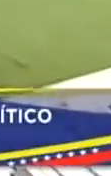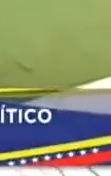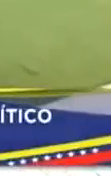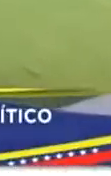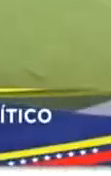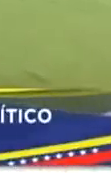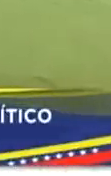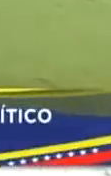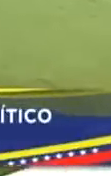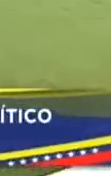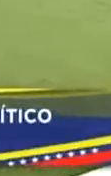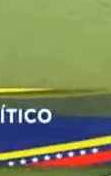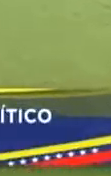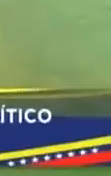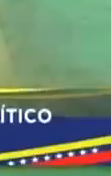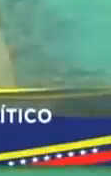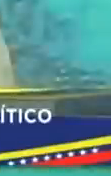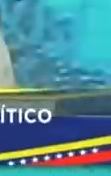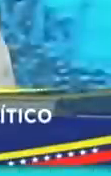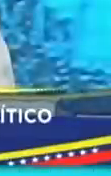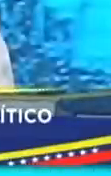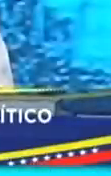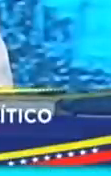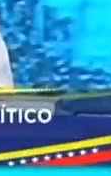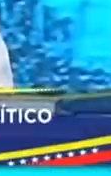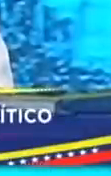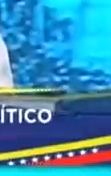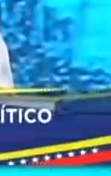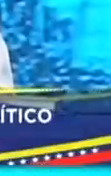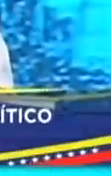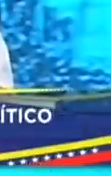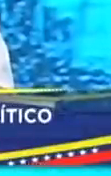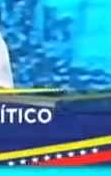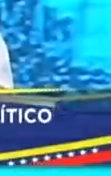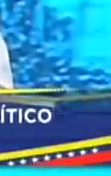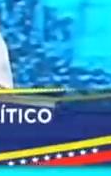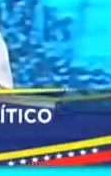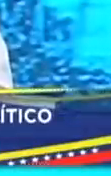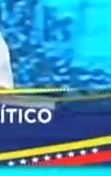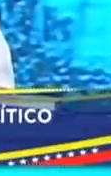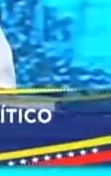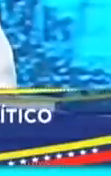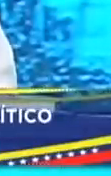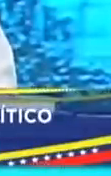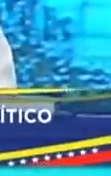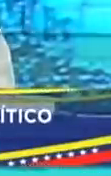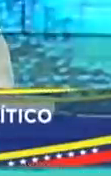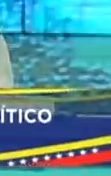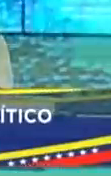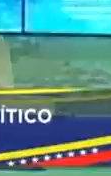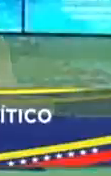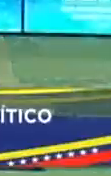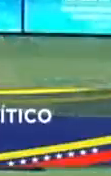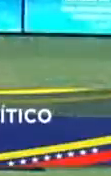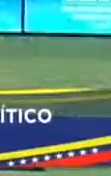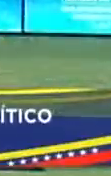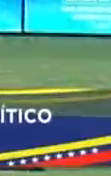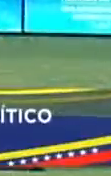hace 11 años, compañero Diosdado Cabello Rondón, presente, Silvia Flores,